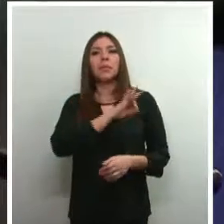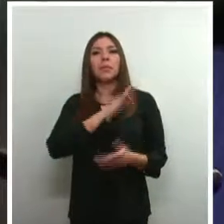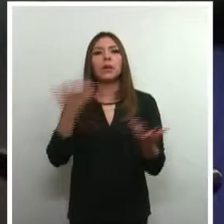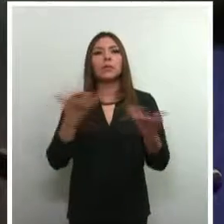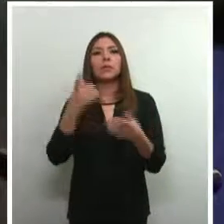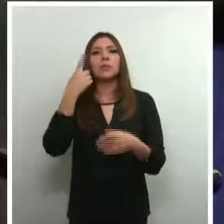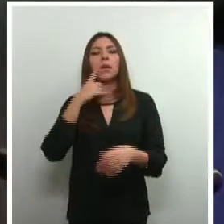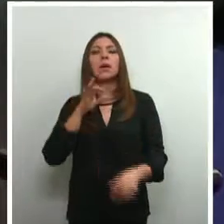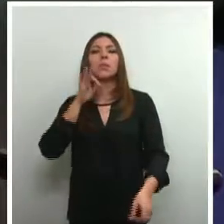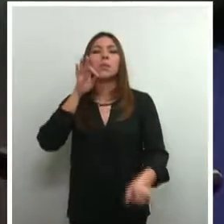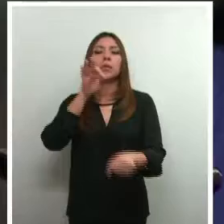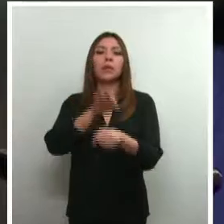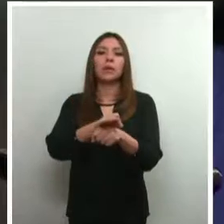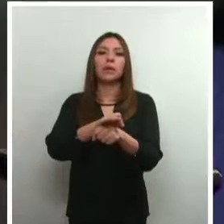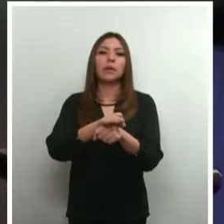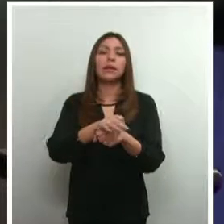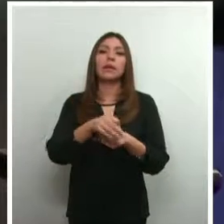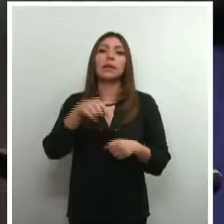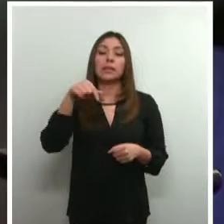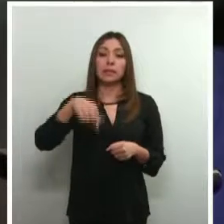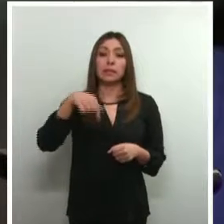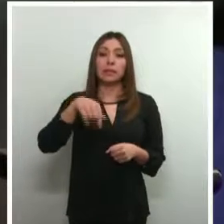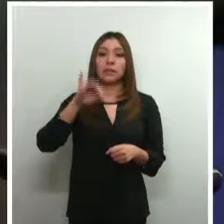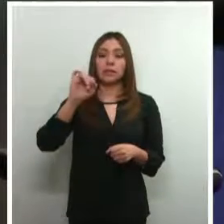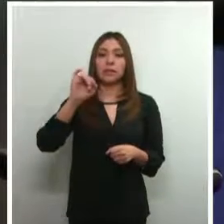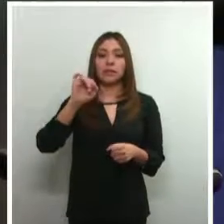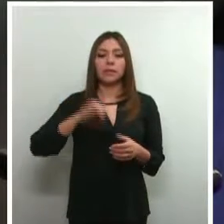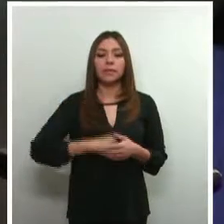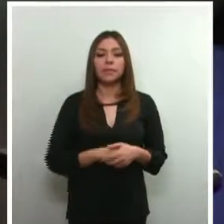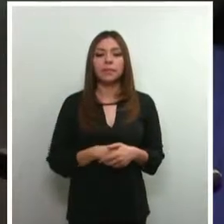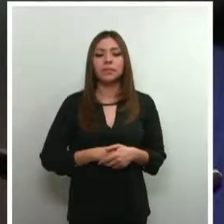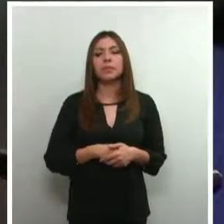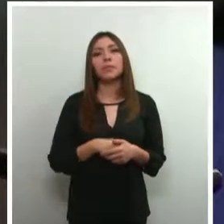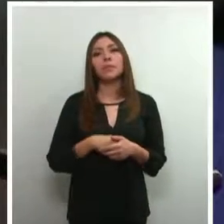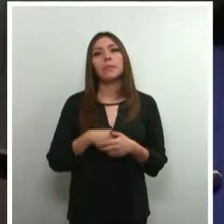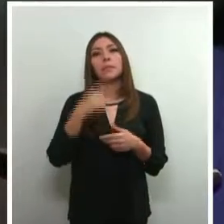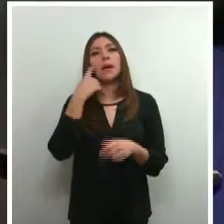a proteger, aquí sí, la vida